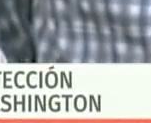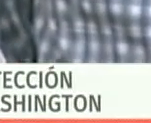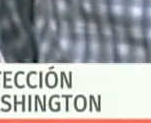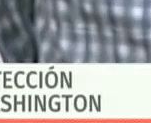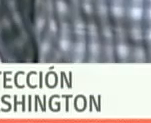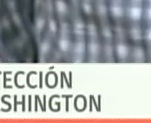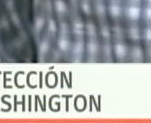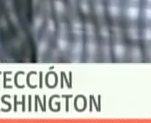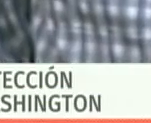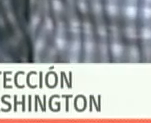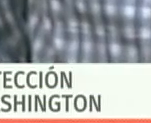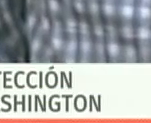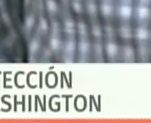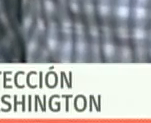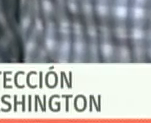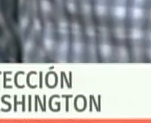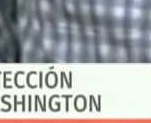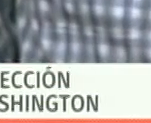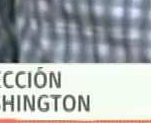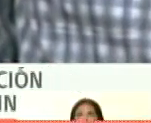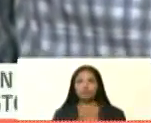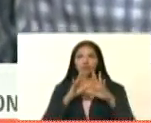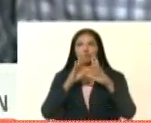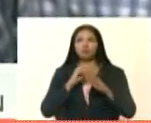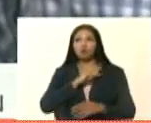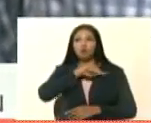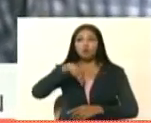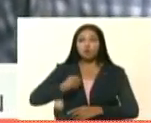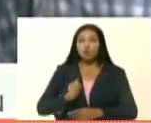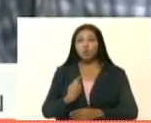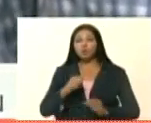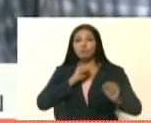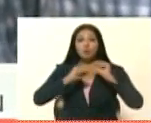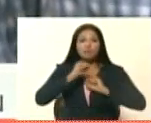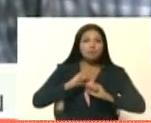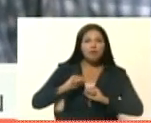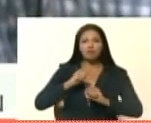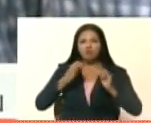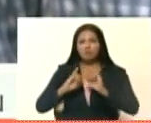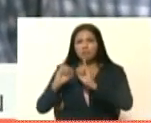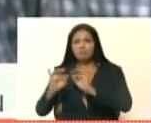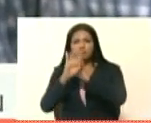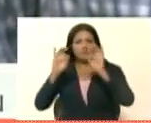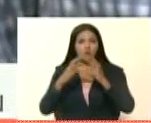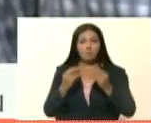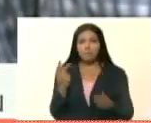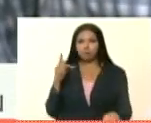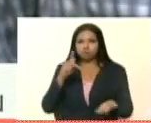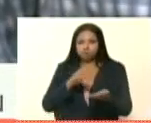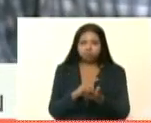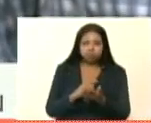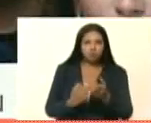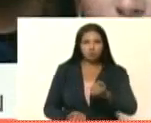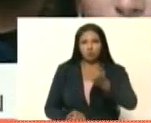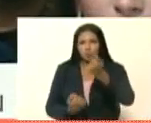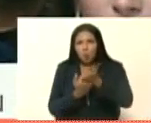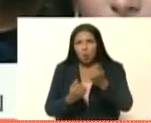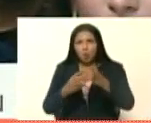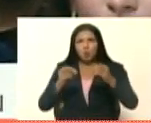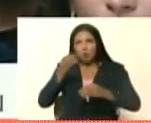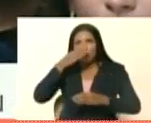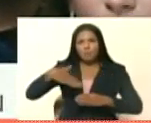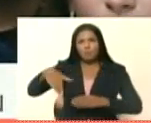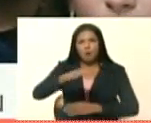Nosotros en nuestro movimiento Code Pink y otros colectivos, hoy estamos en firme solidaridad con el pueblo